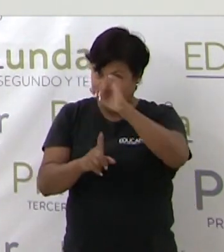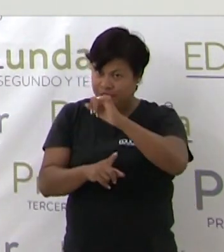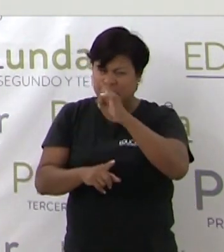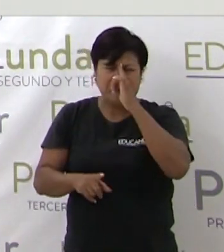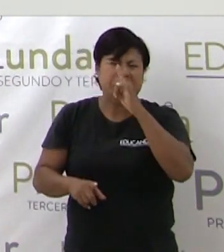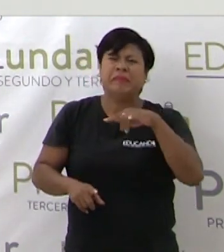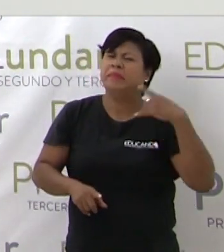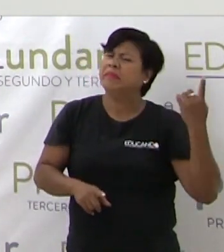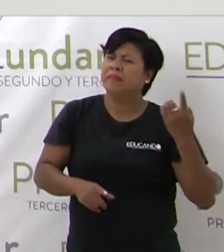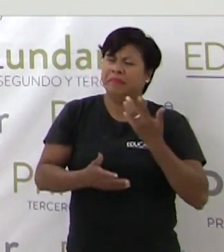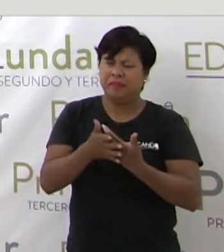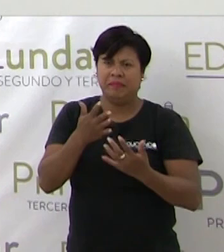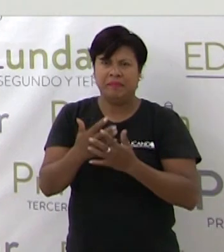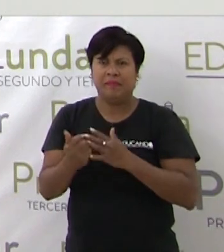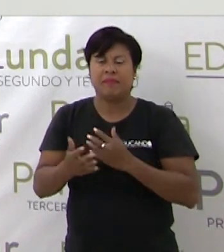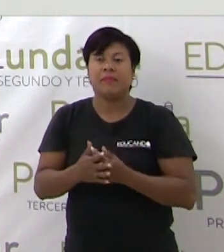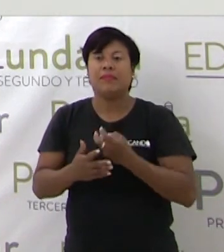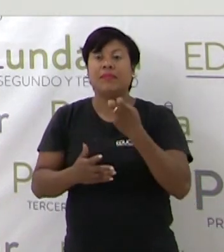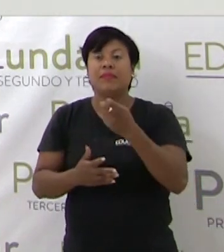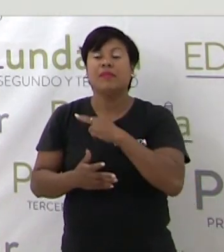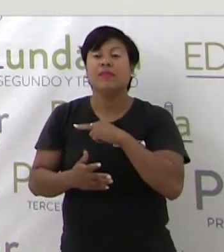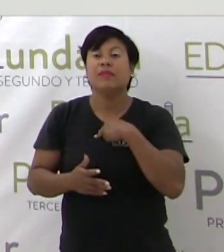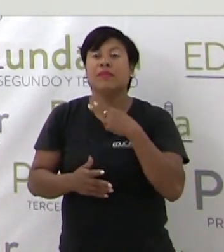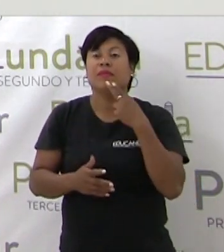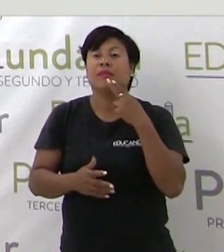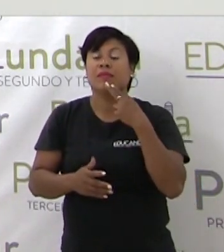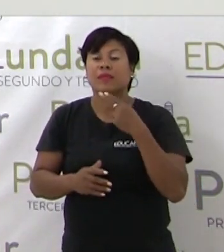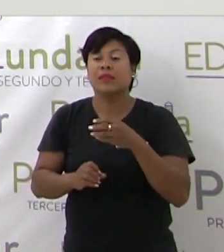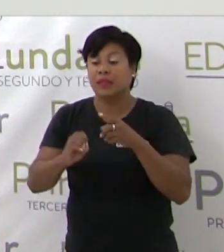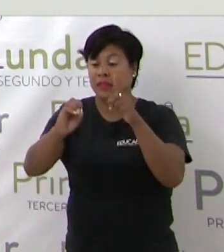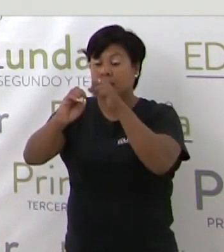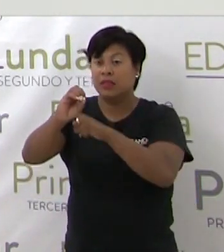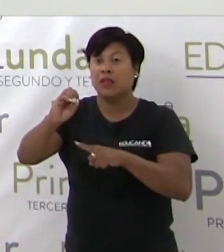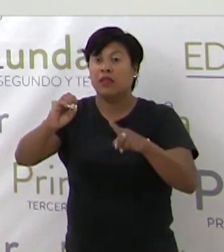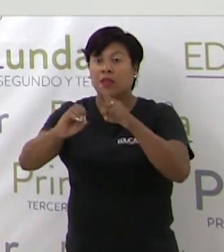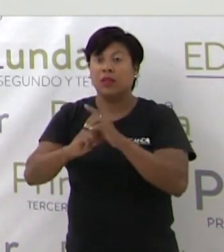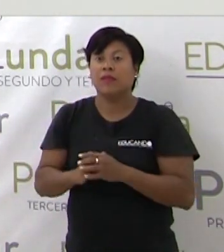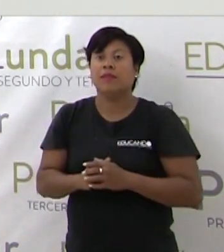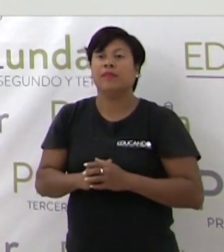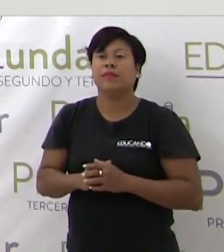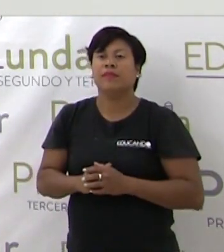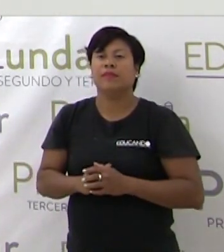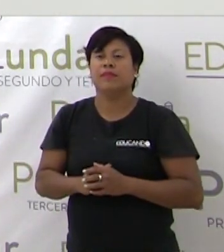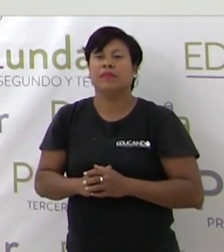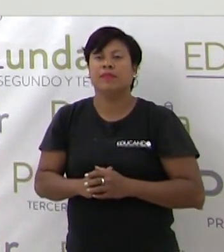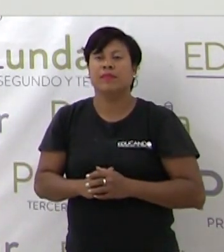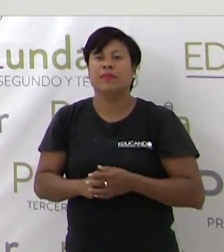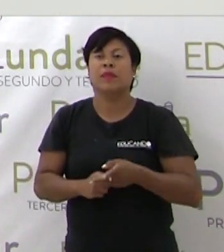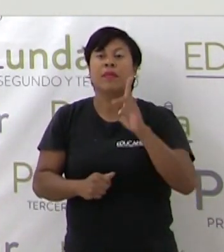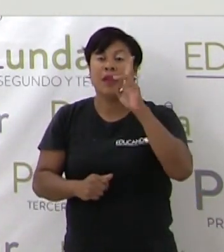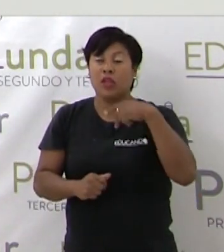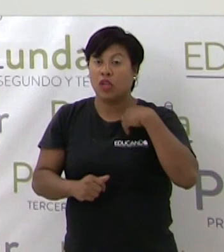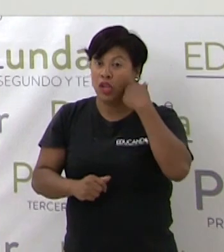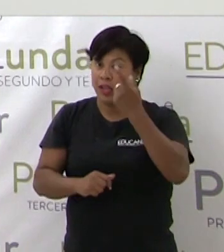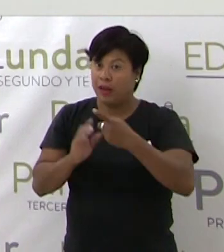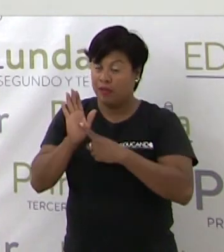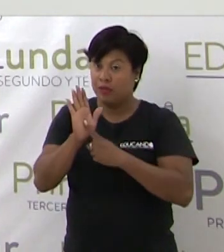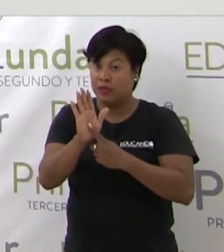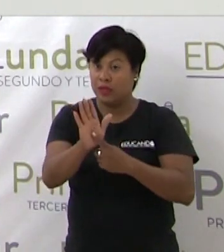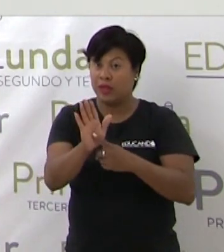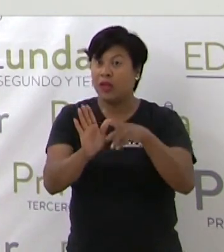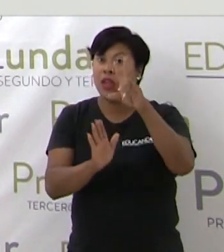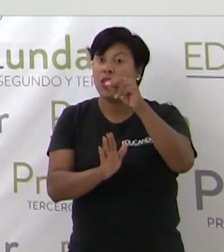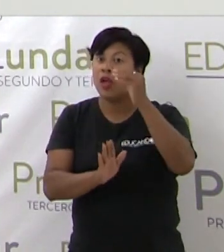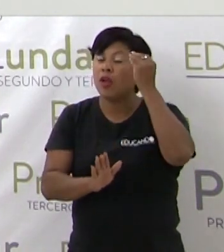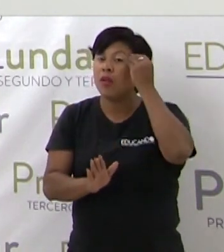sencilla y para ello voy a utilizar ya un círculo que he trazado previamente, pero les quiero mostrar que no